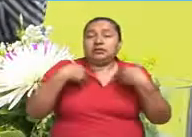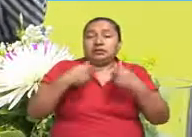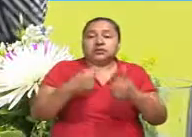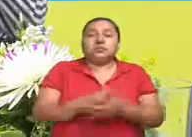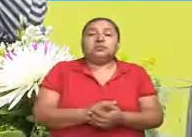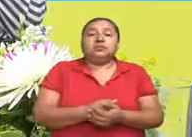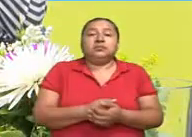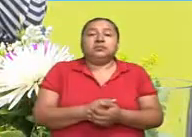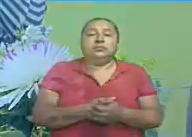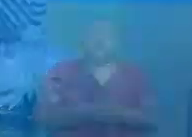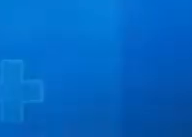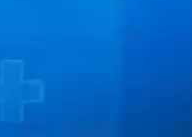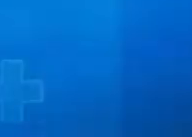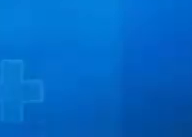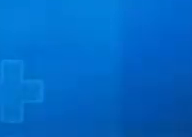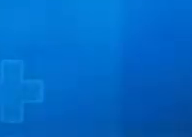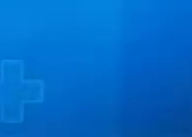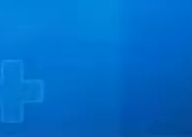salud.